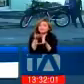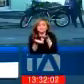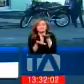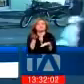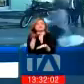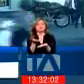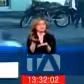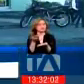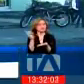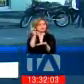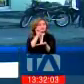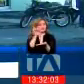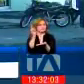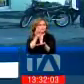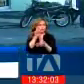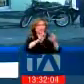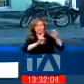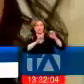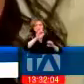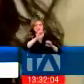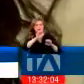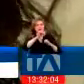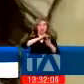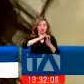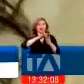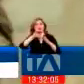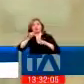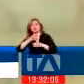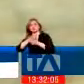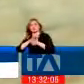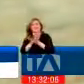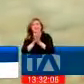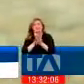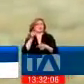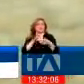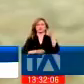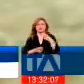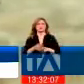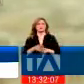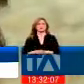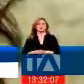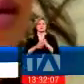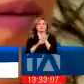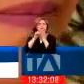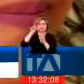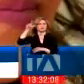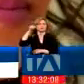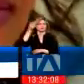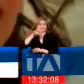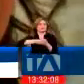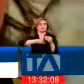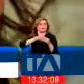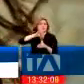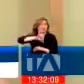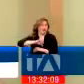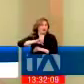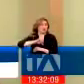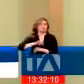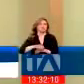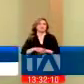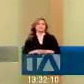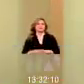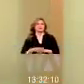comerciales no son sujetas a calificación. Por eso, para la ministra de Gobierno, esto no es solo una mala inversión del Ispol.